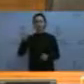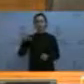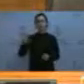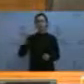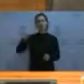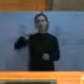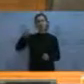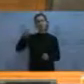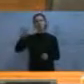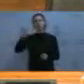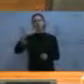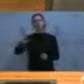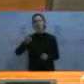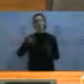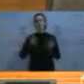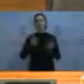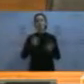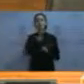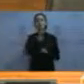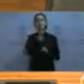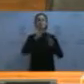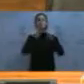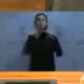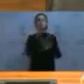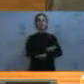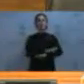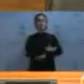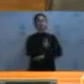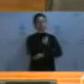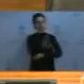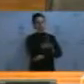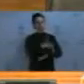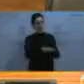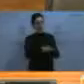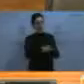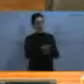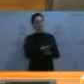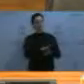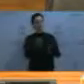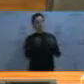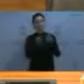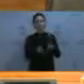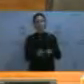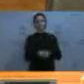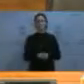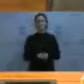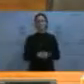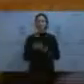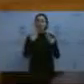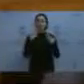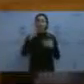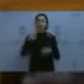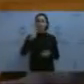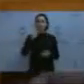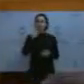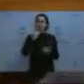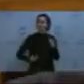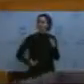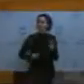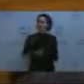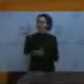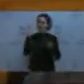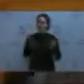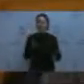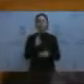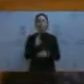Consejo de Gobierno. Señor González Medina, tiene la palabra para formular la pregunta. Gracias, presidente. Buenos días. La pregunta